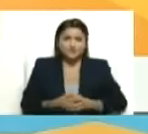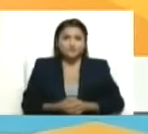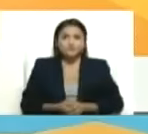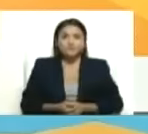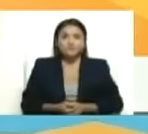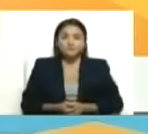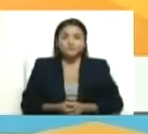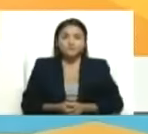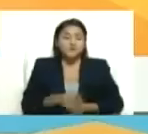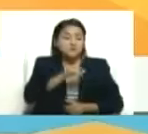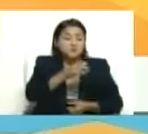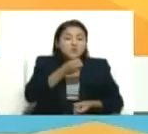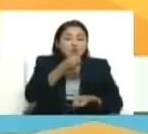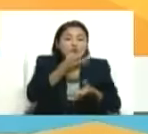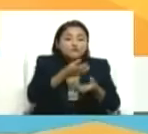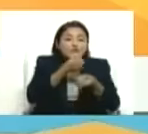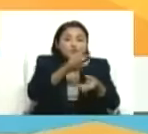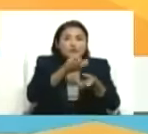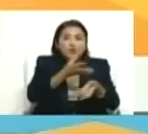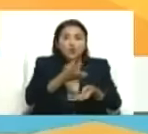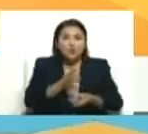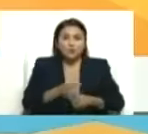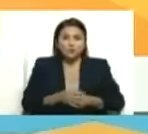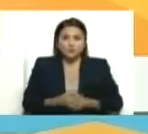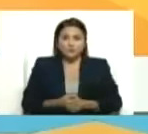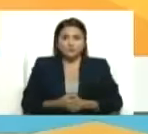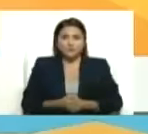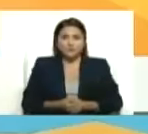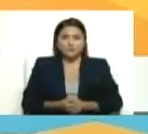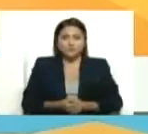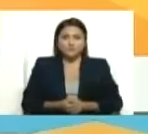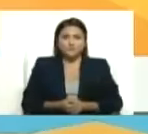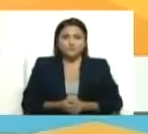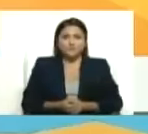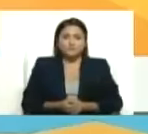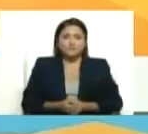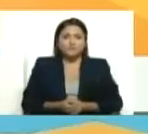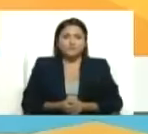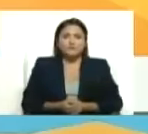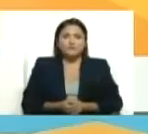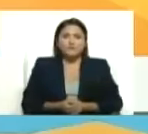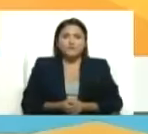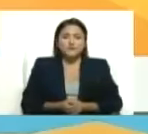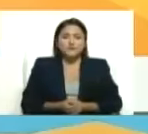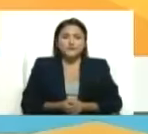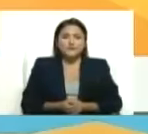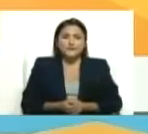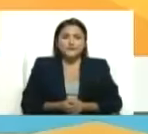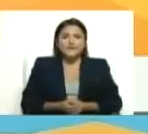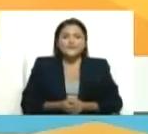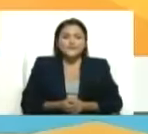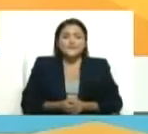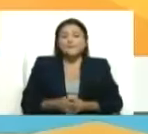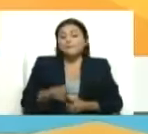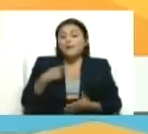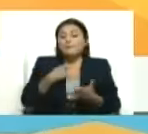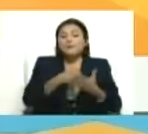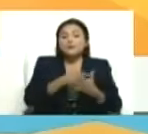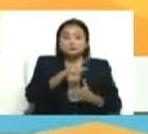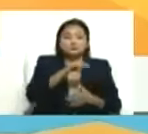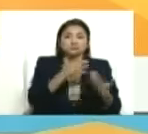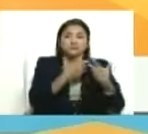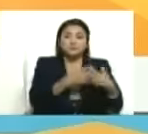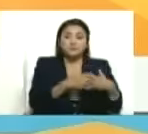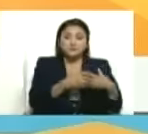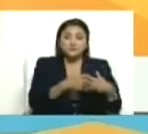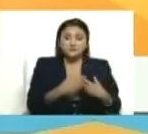confesión de parte a confesión del criminal relevo de prueba hasta los abogados se los tiene que pagar la exon